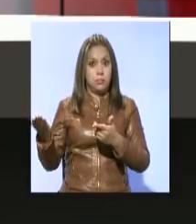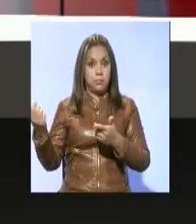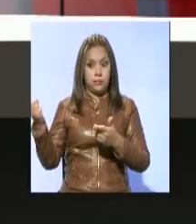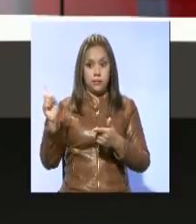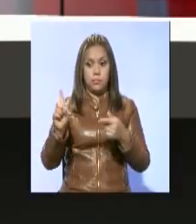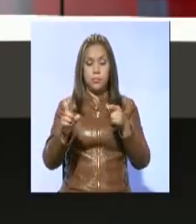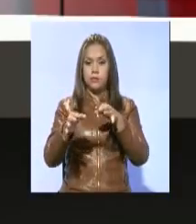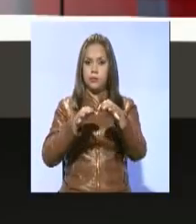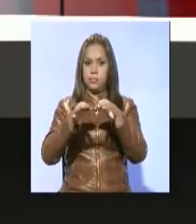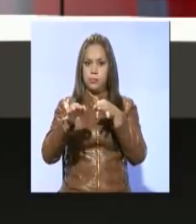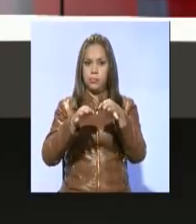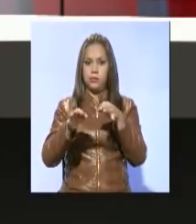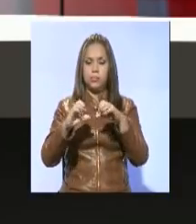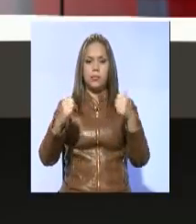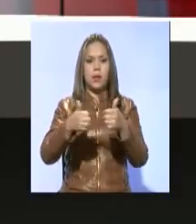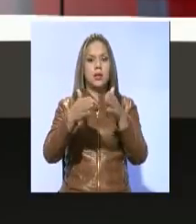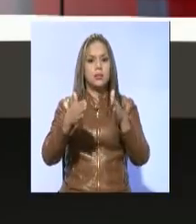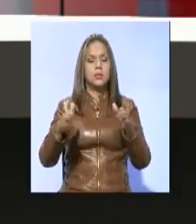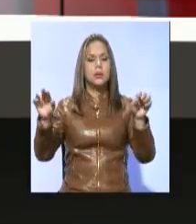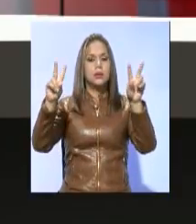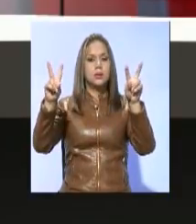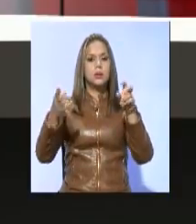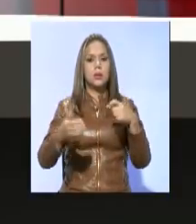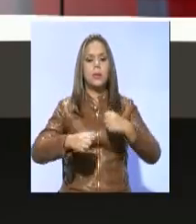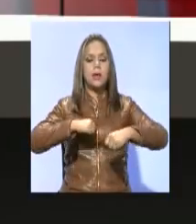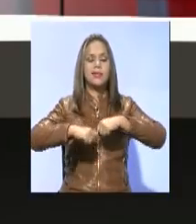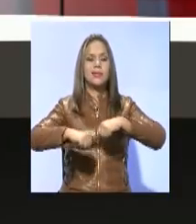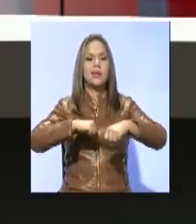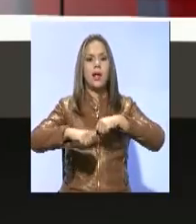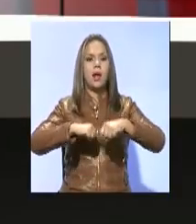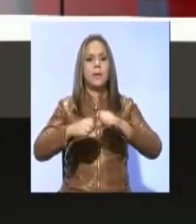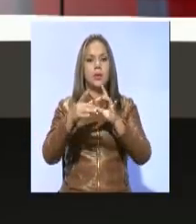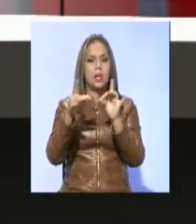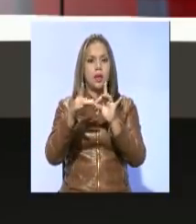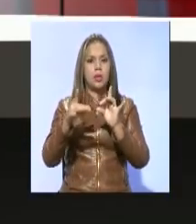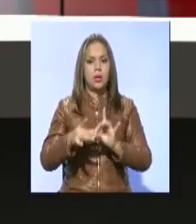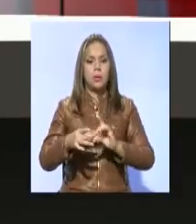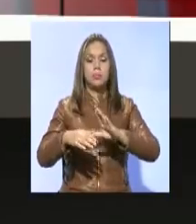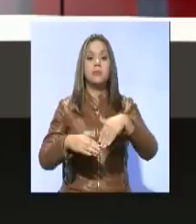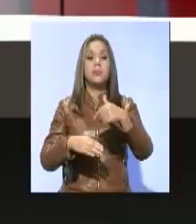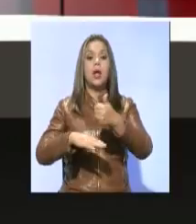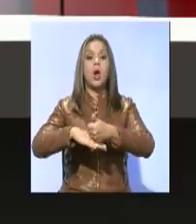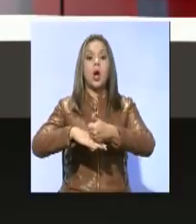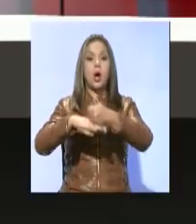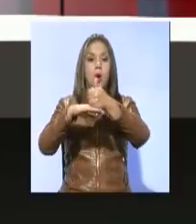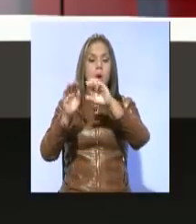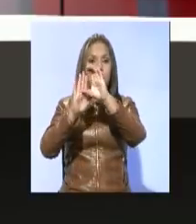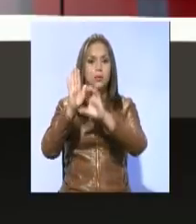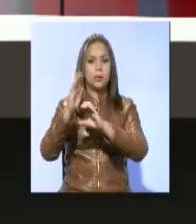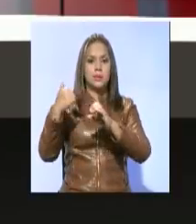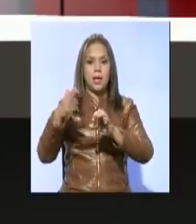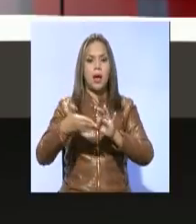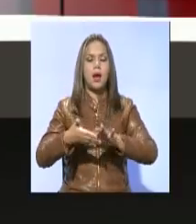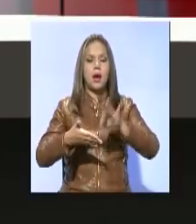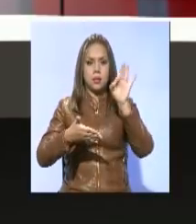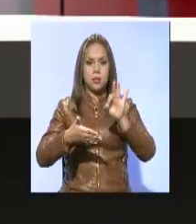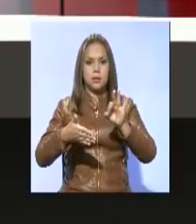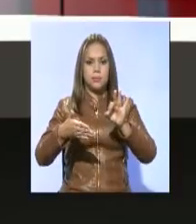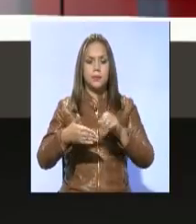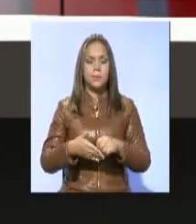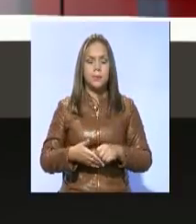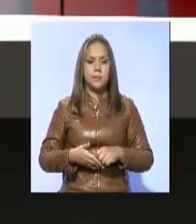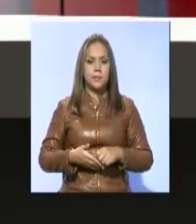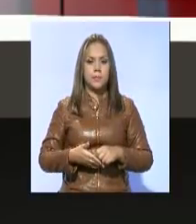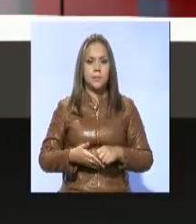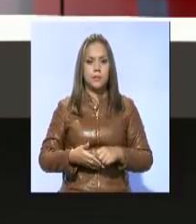con los legisladores sobre el trámite que deberá seguir el documento luego que la Corte Constitucional emitió su dictamen de